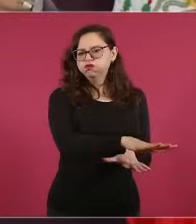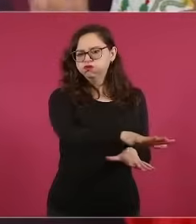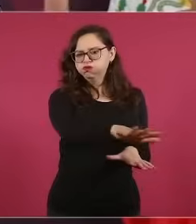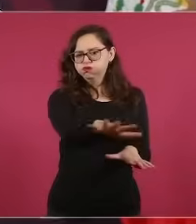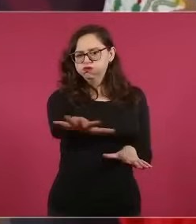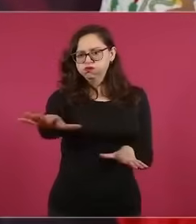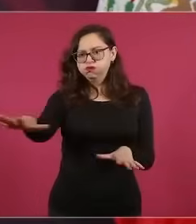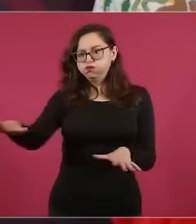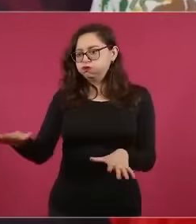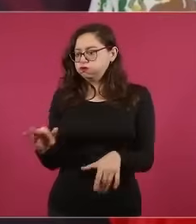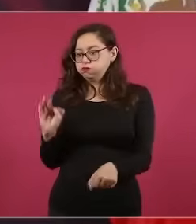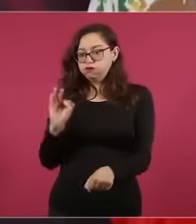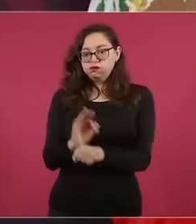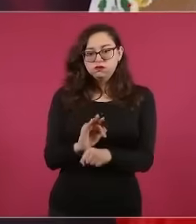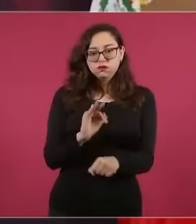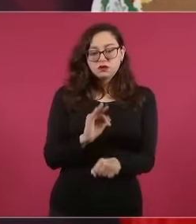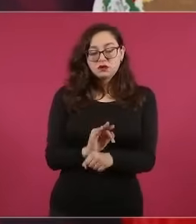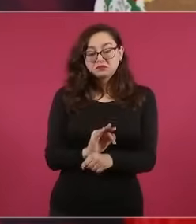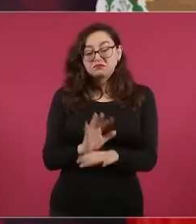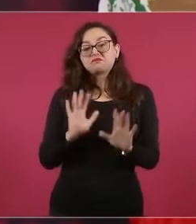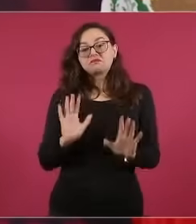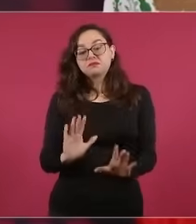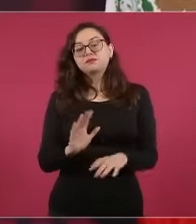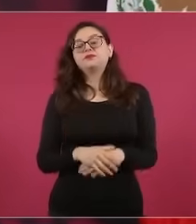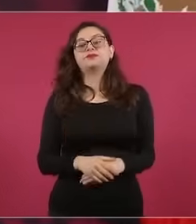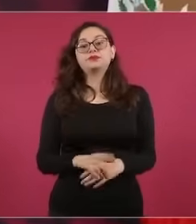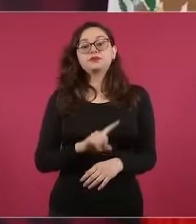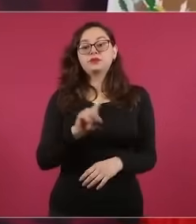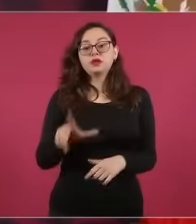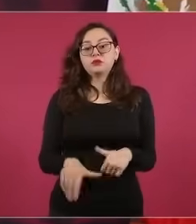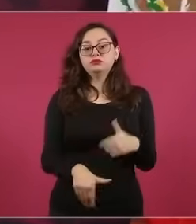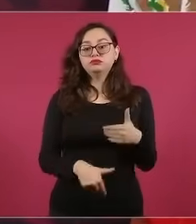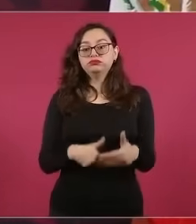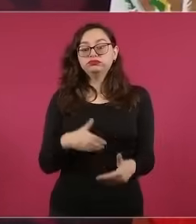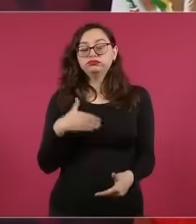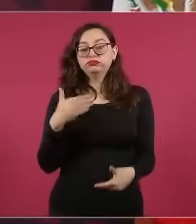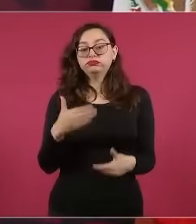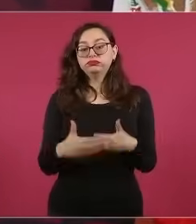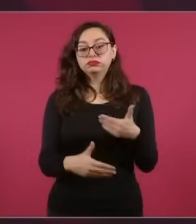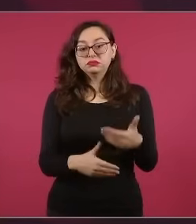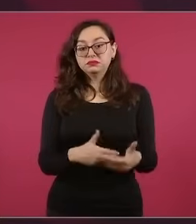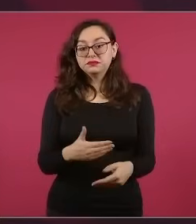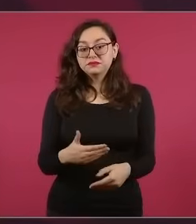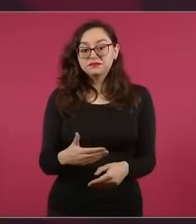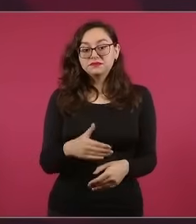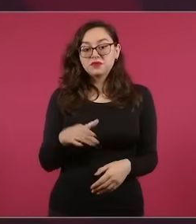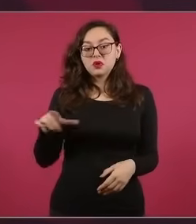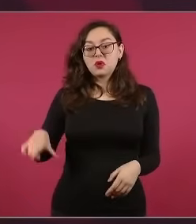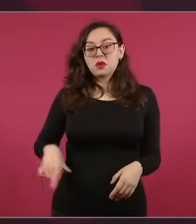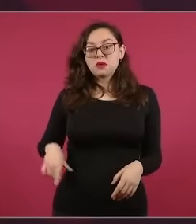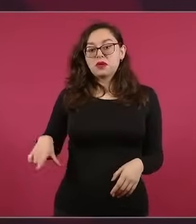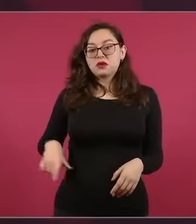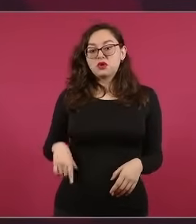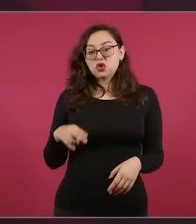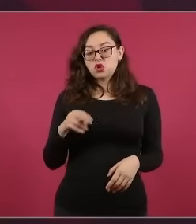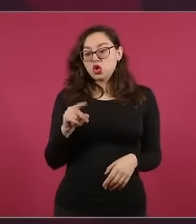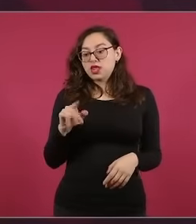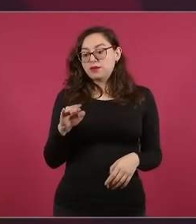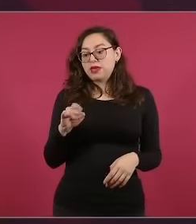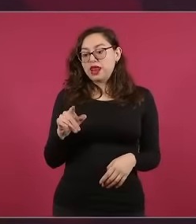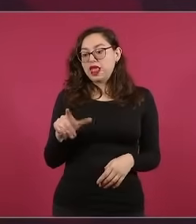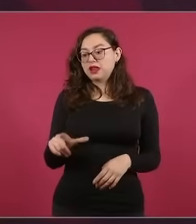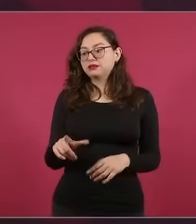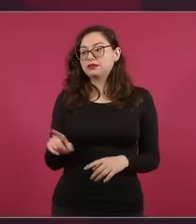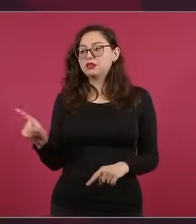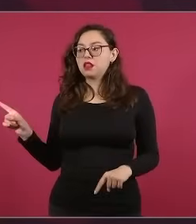En la mañanera de hoy, el presidente Andrés Manuel López Obrador llegó con mucha información para el pueblo mexicano.